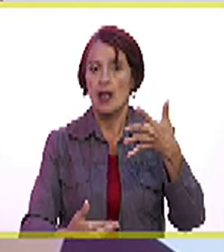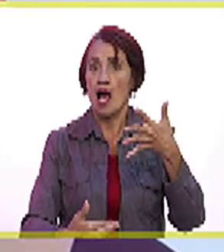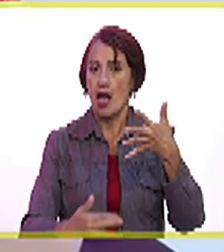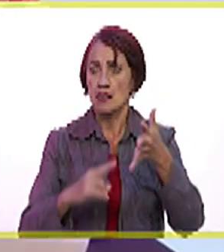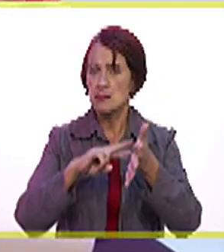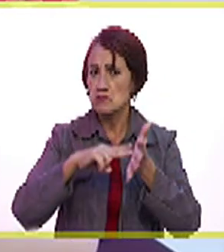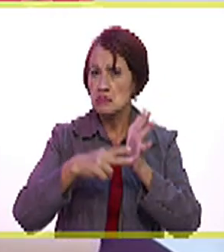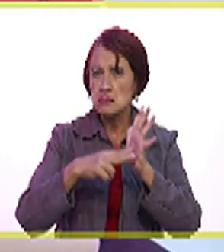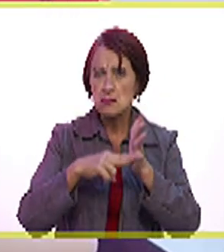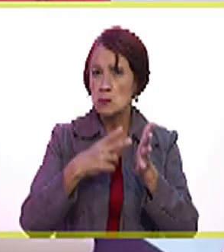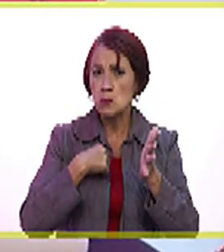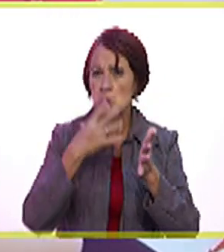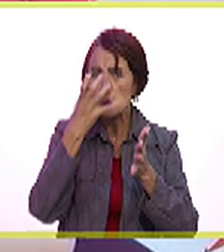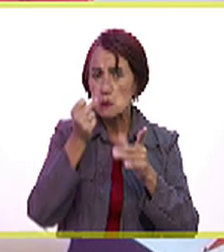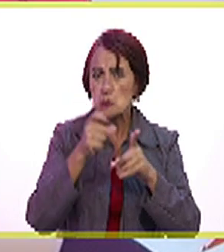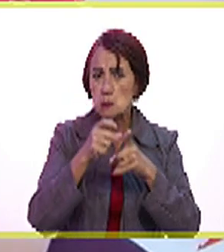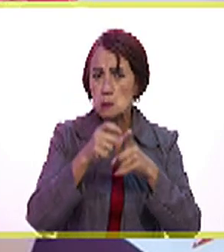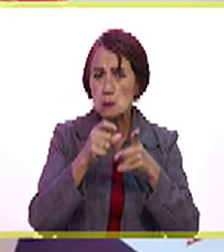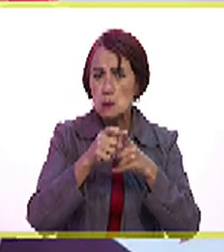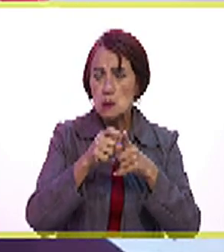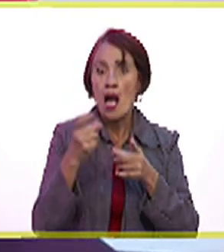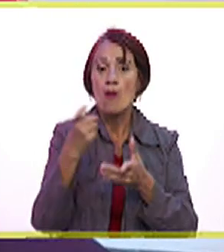significados, utilizo un diccionario para buscar